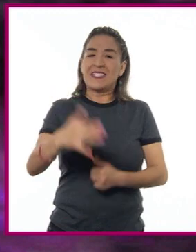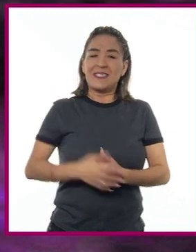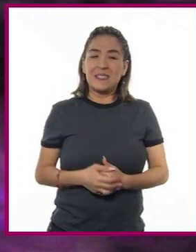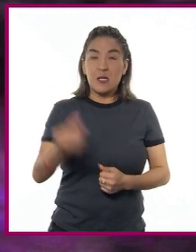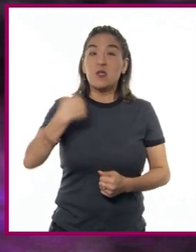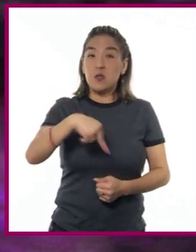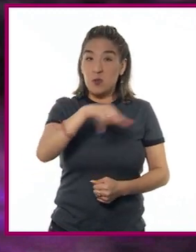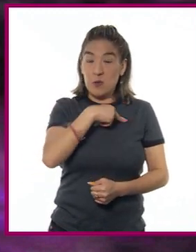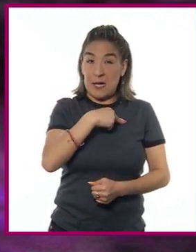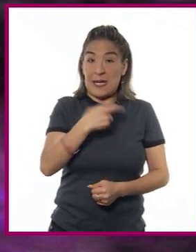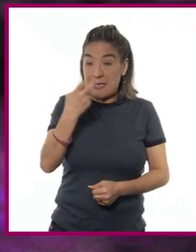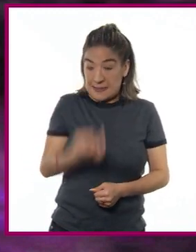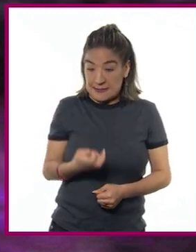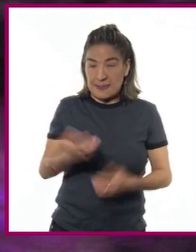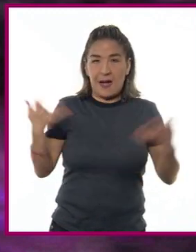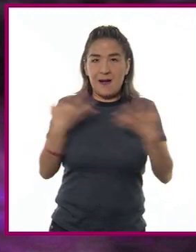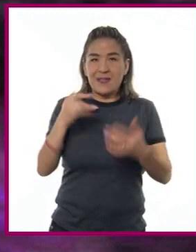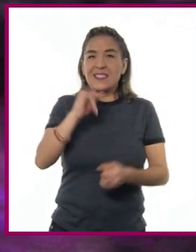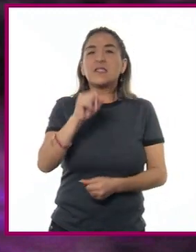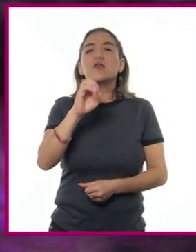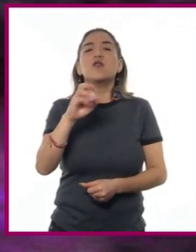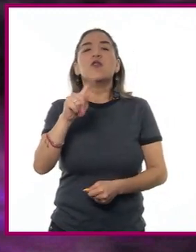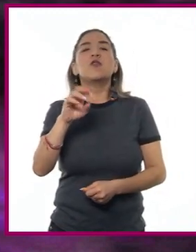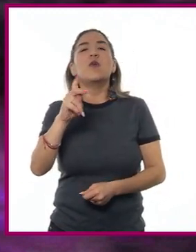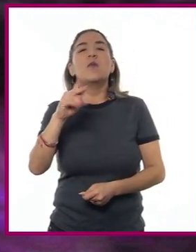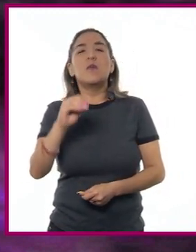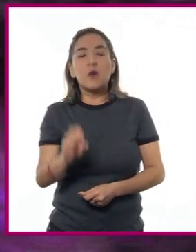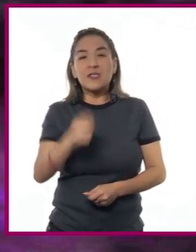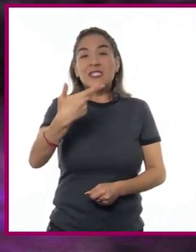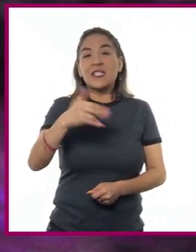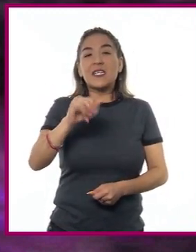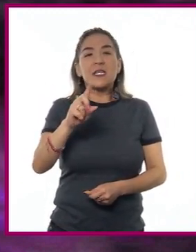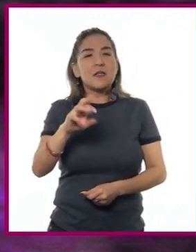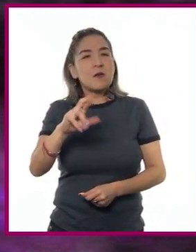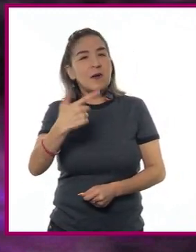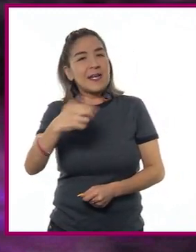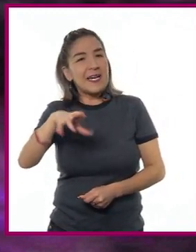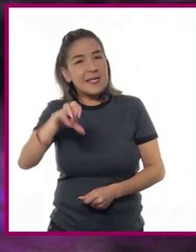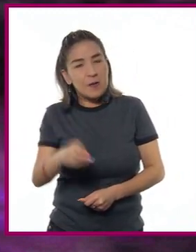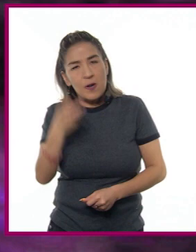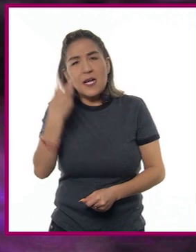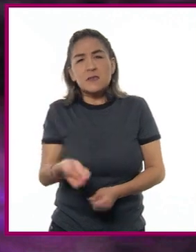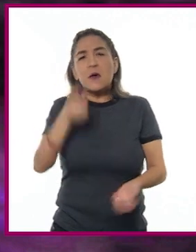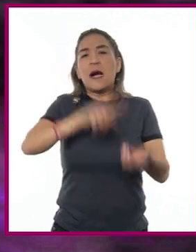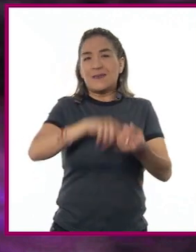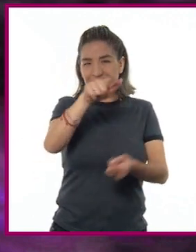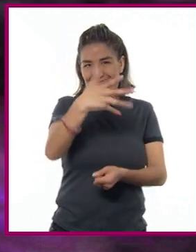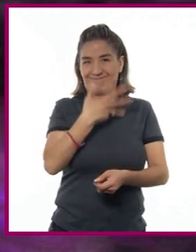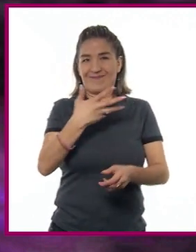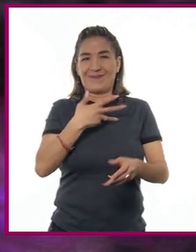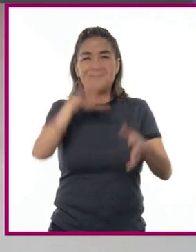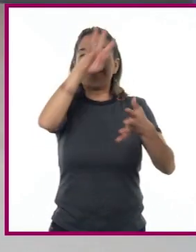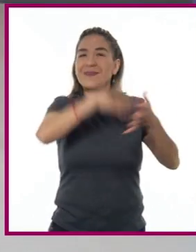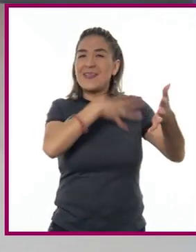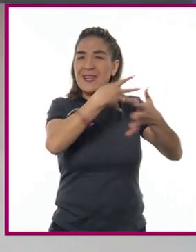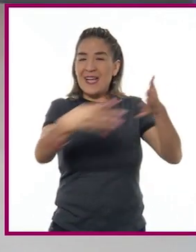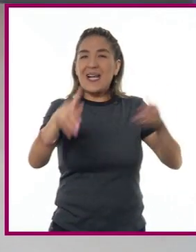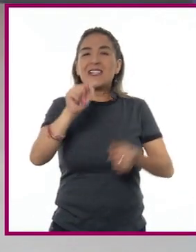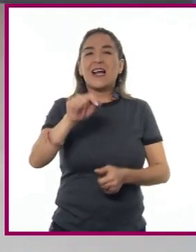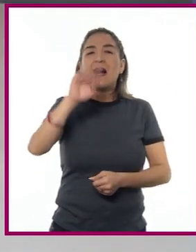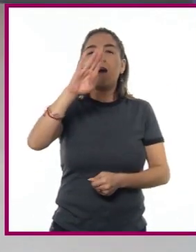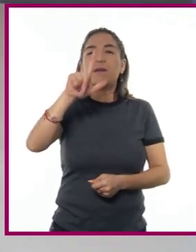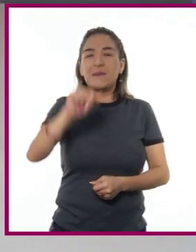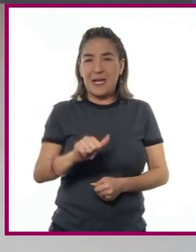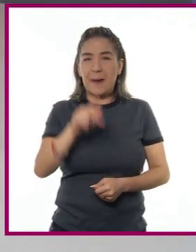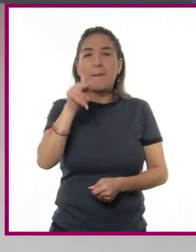Nosotros somos isótopos de hidrógeno. Ustedes tienen algo que llaman tabla periódica. Así